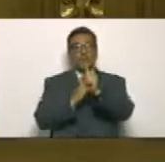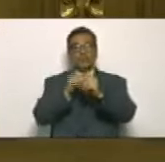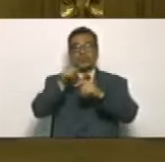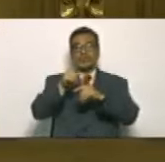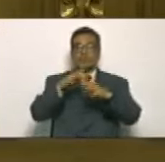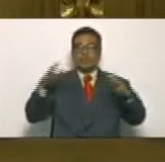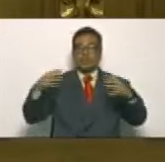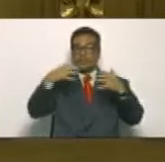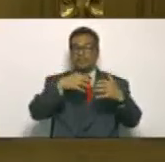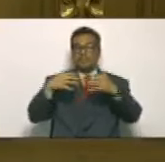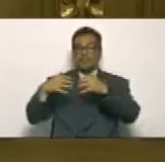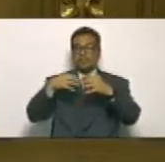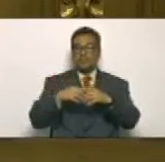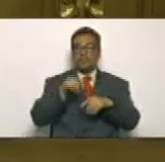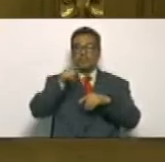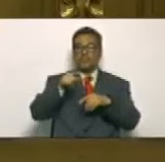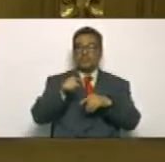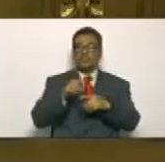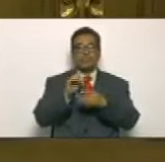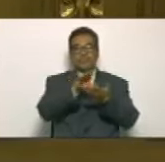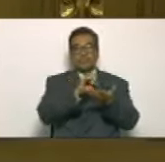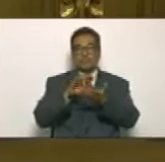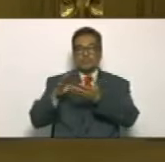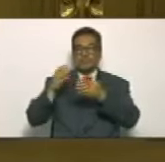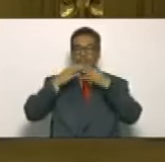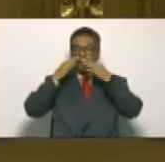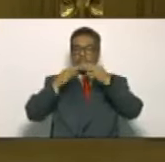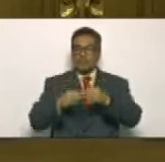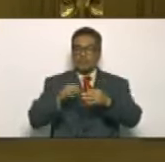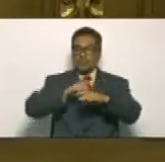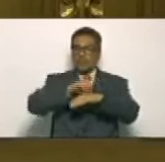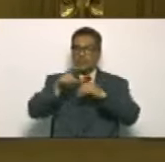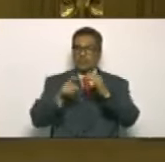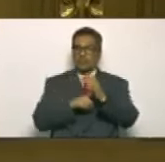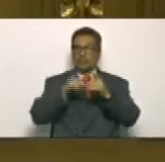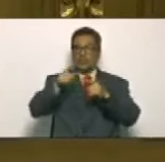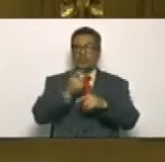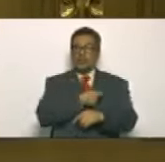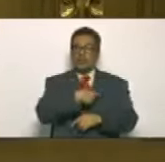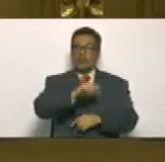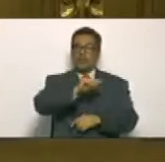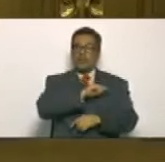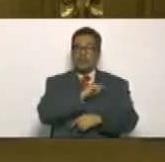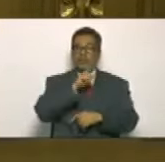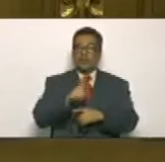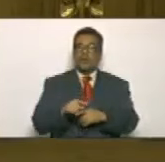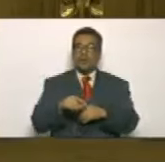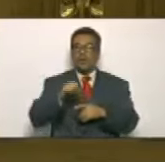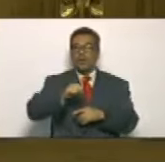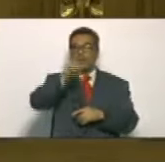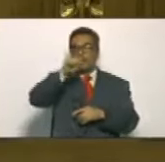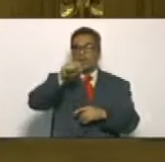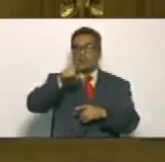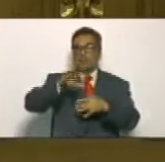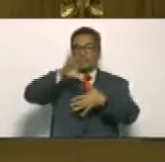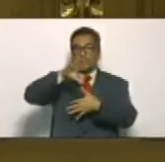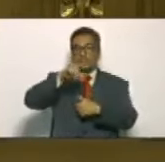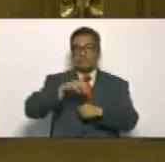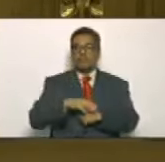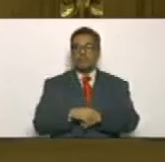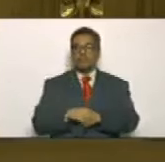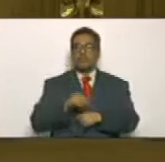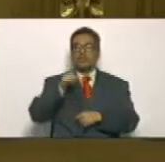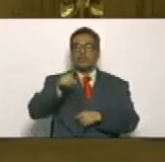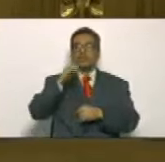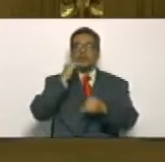gran batalla que expulsó definitivamente al Imperio Español del sur de América.